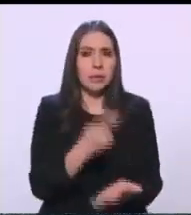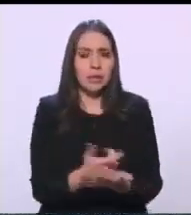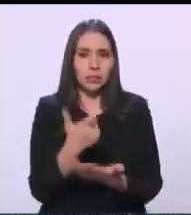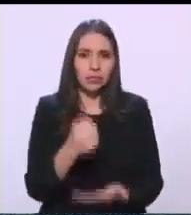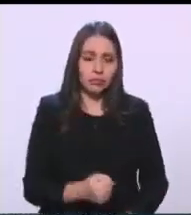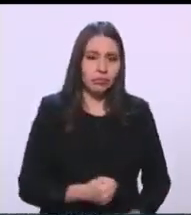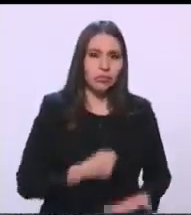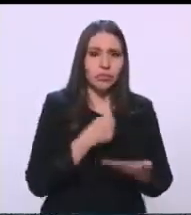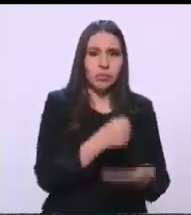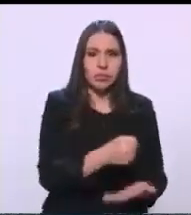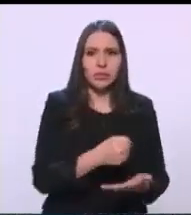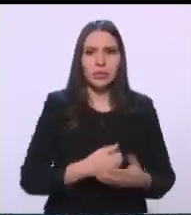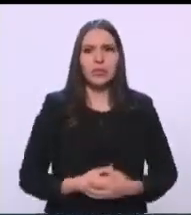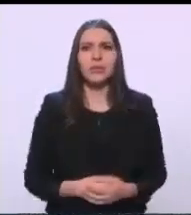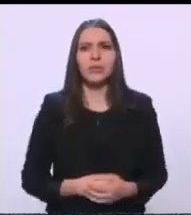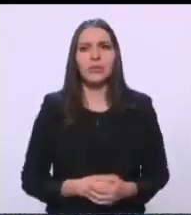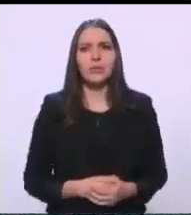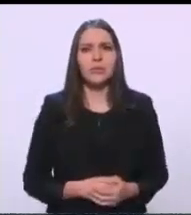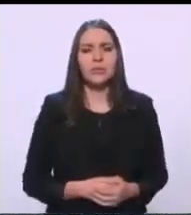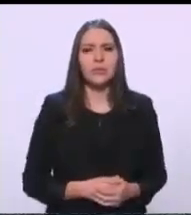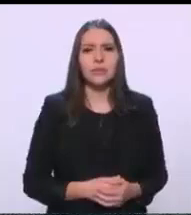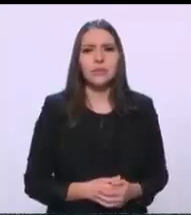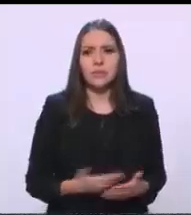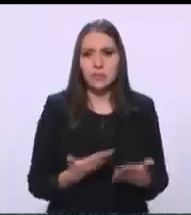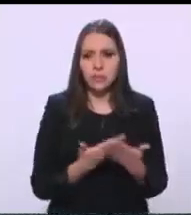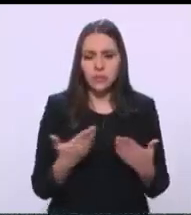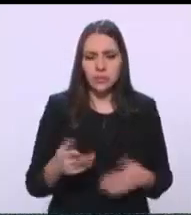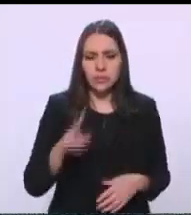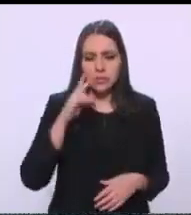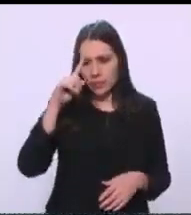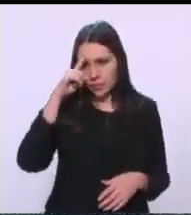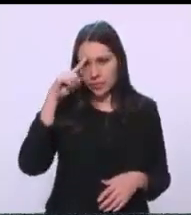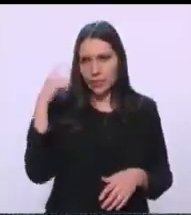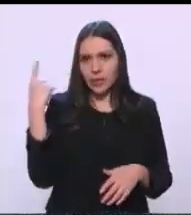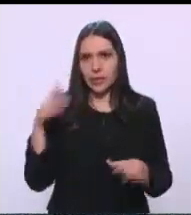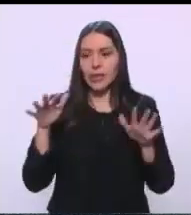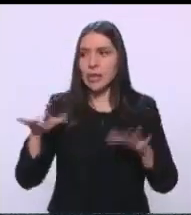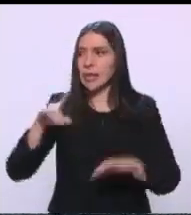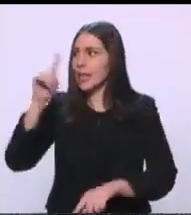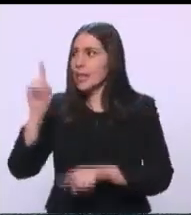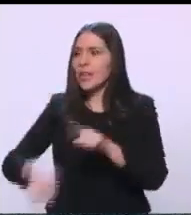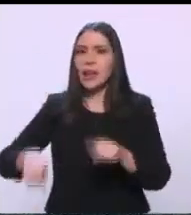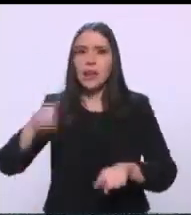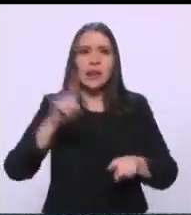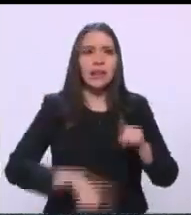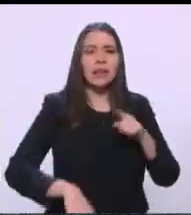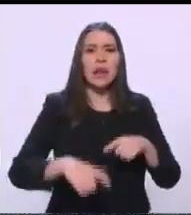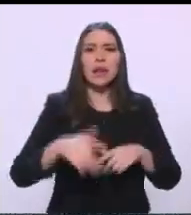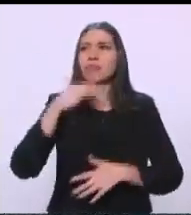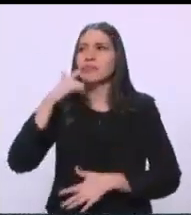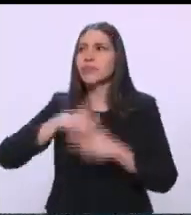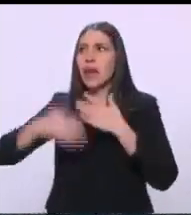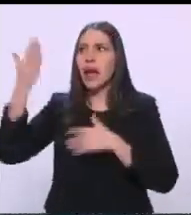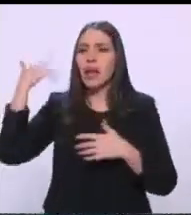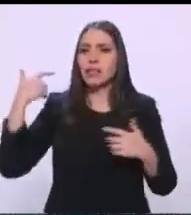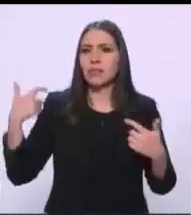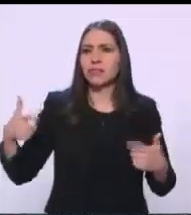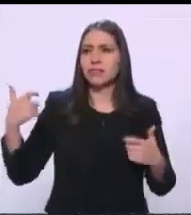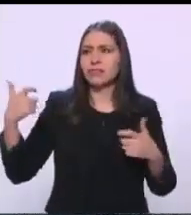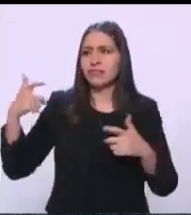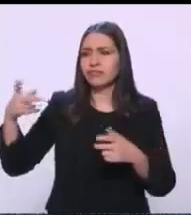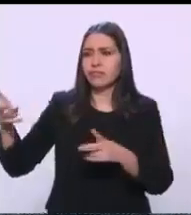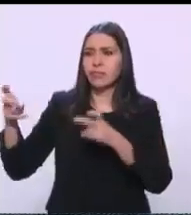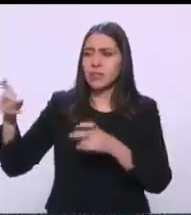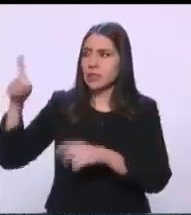cómo desmantelar el estado de corrupción tiene beneficios directos. No es la misma